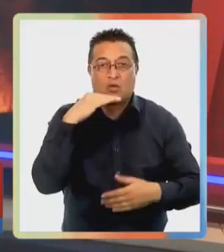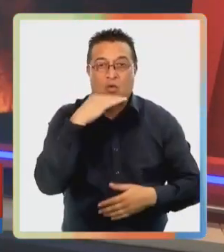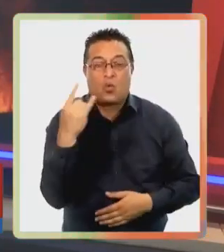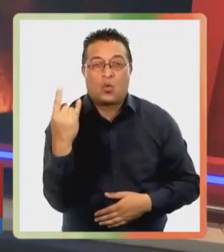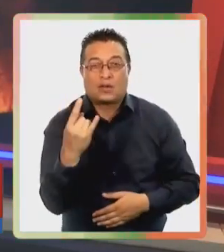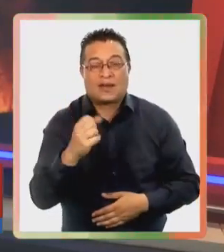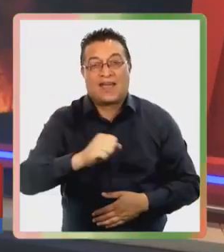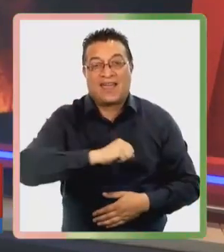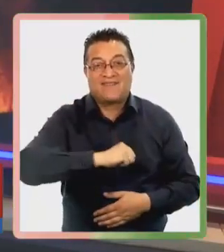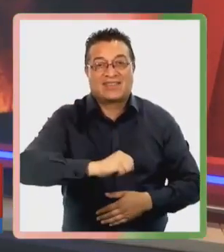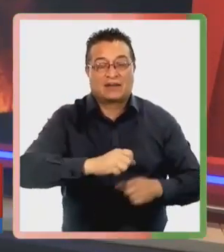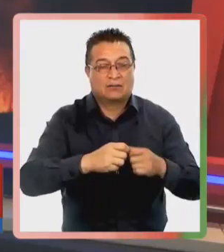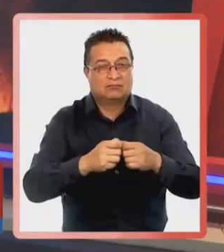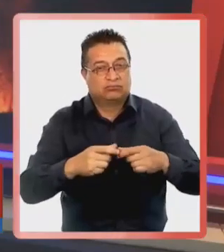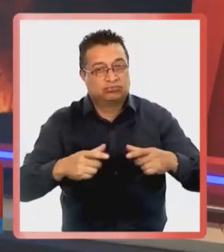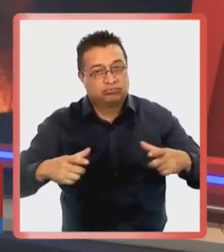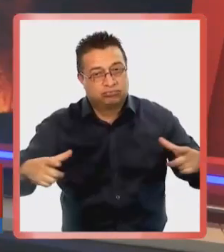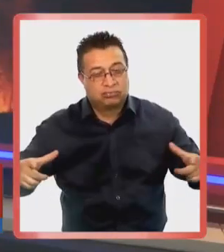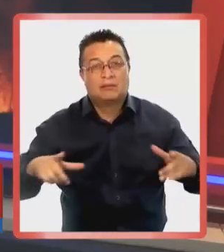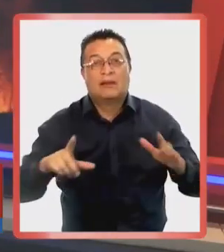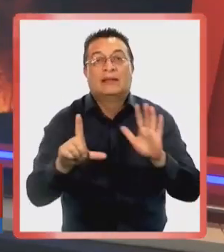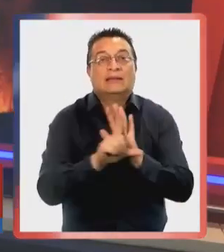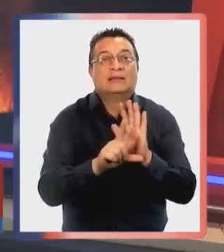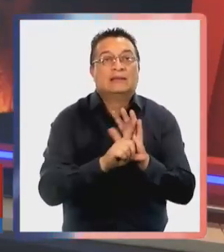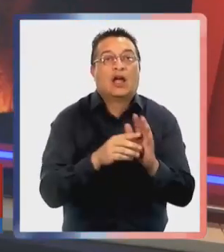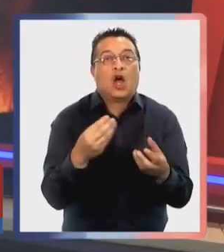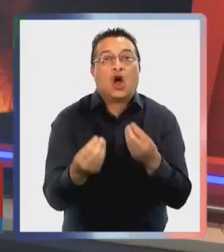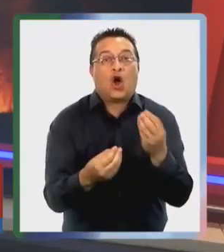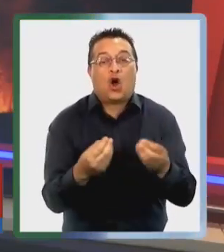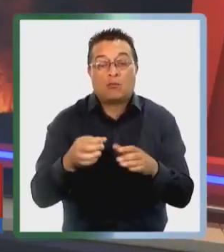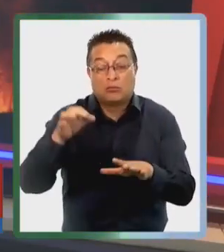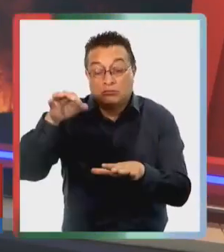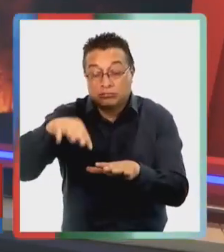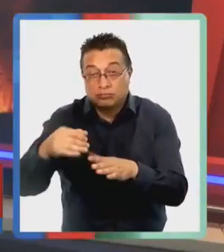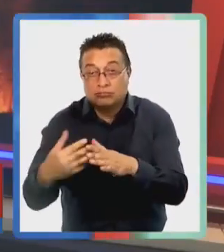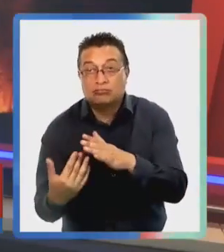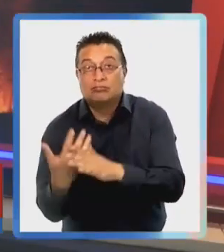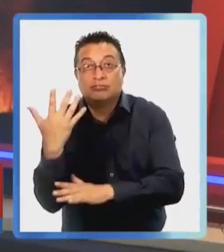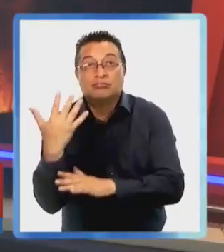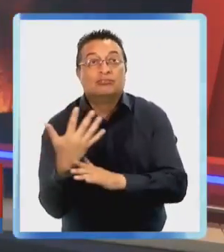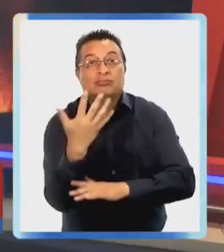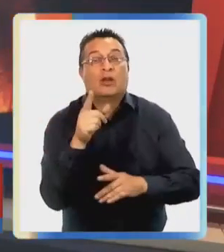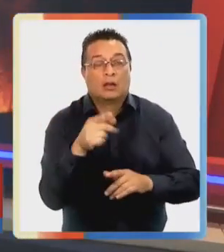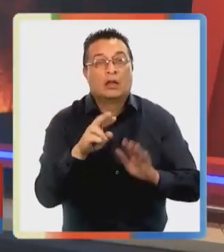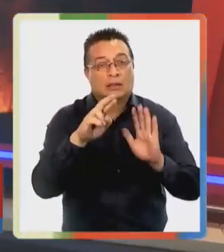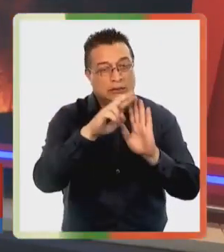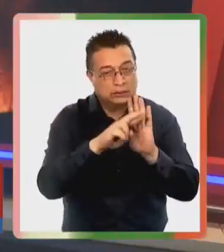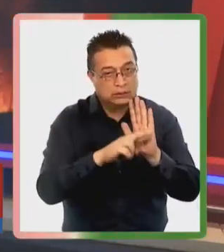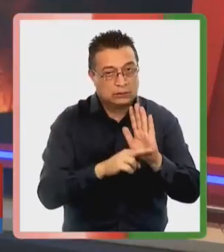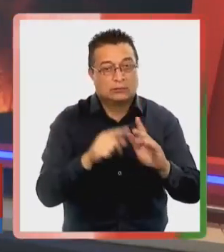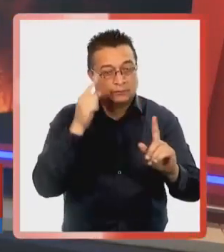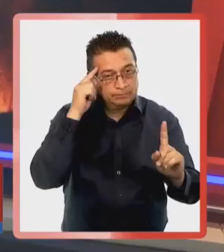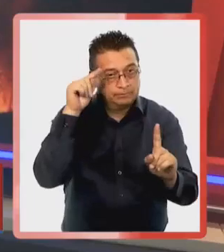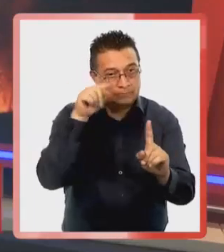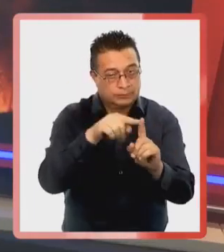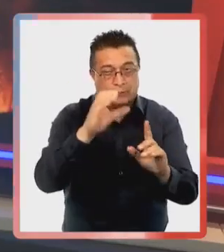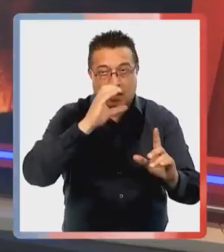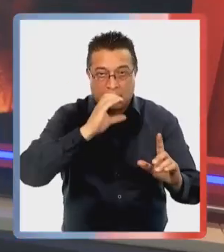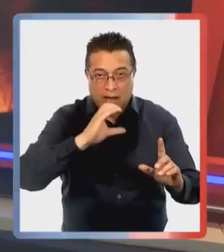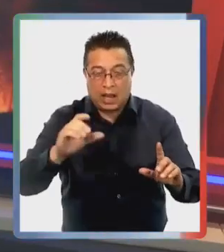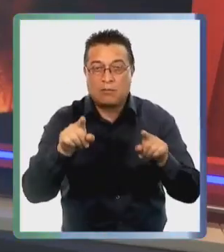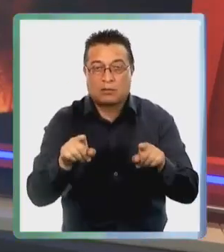su propagación, como legislar acerca de los monocultivos y establecer un plano regulador enfocado en la ruralidad.